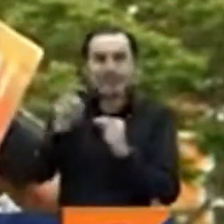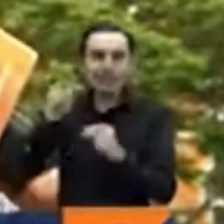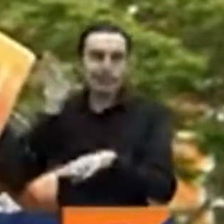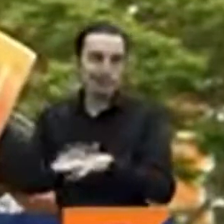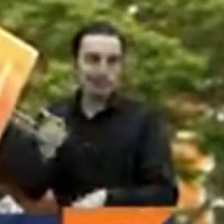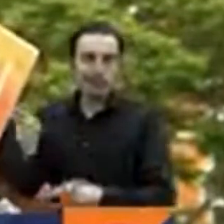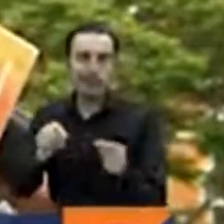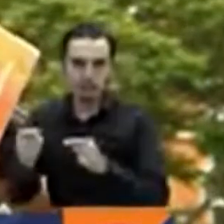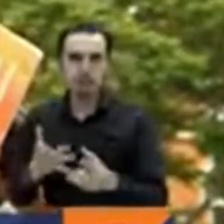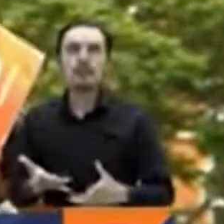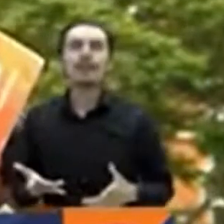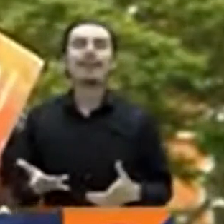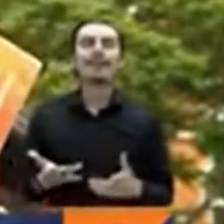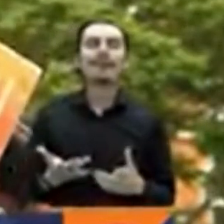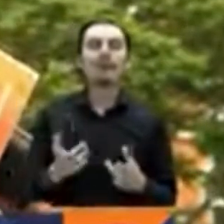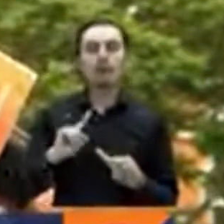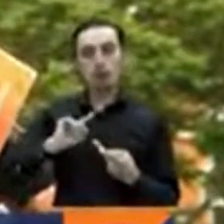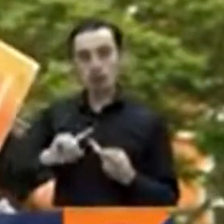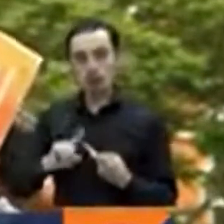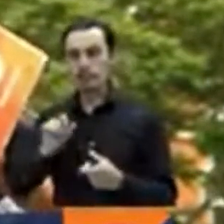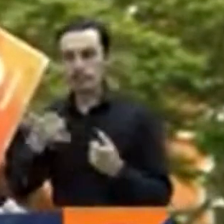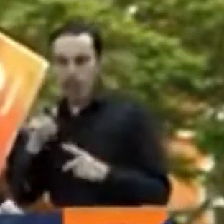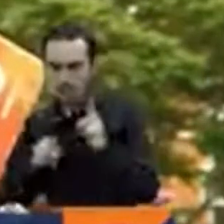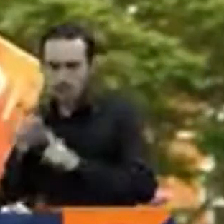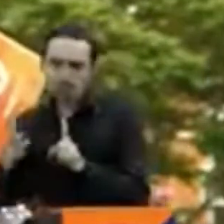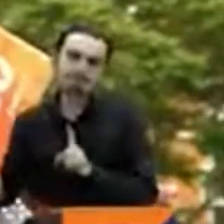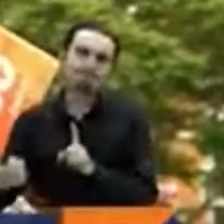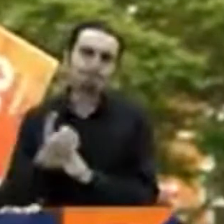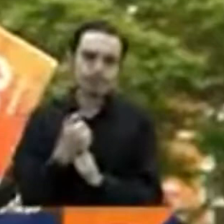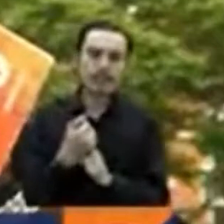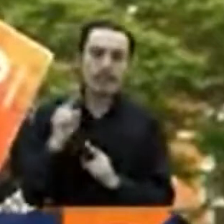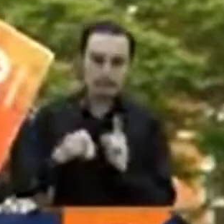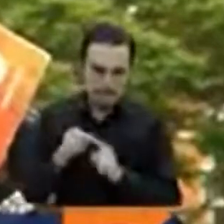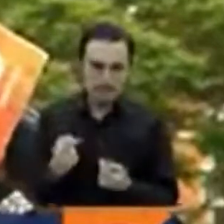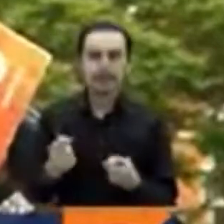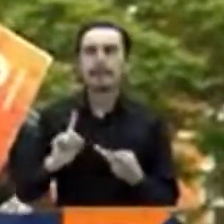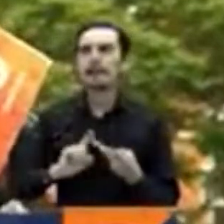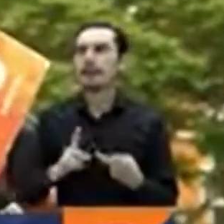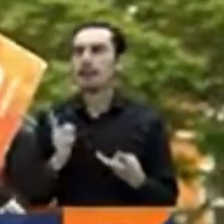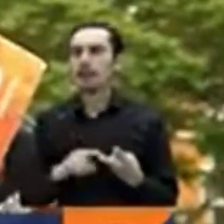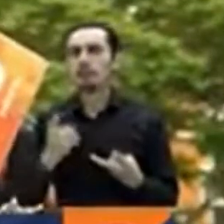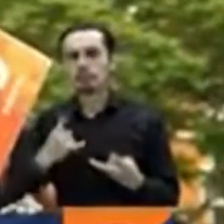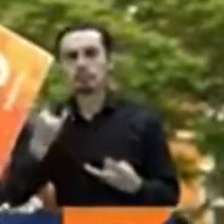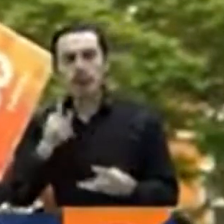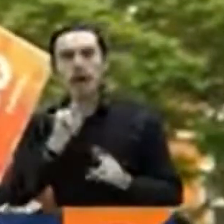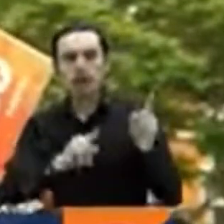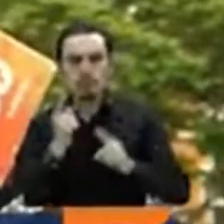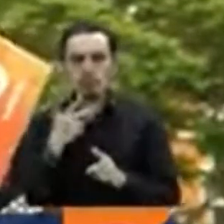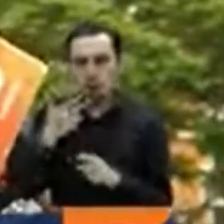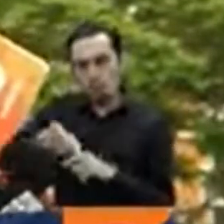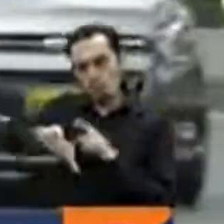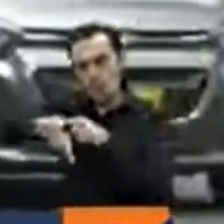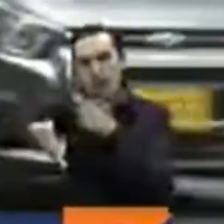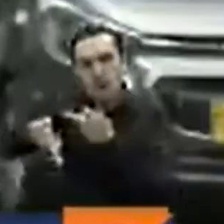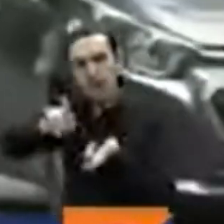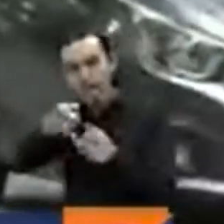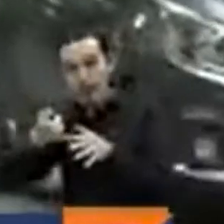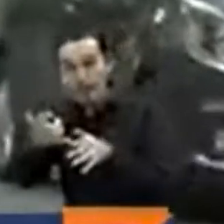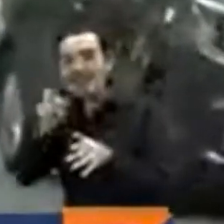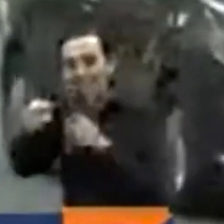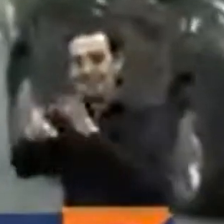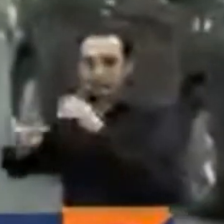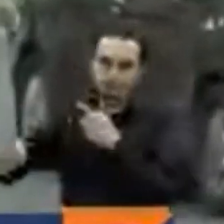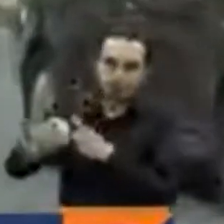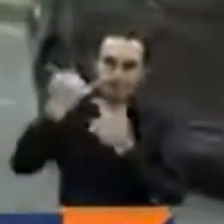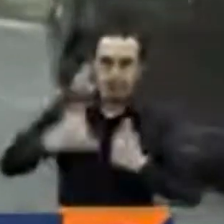líneas de microtráfico, pero tenemos capturados. En flagrancia tenemos incautación del arma de fuego que se utilizó. En los